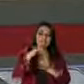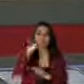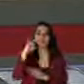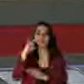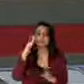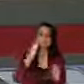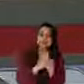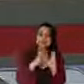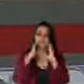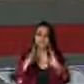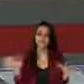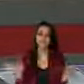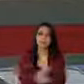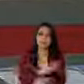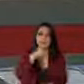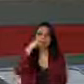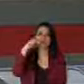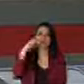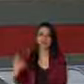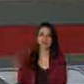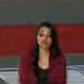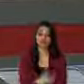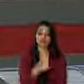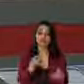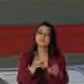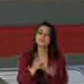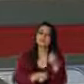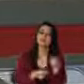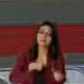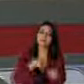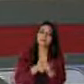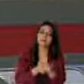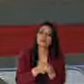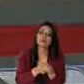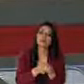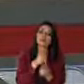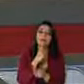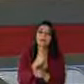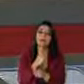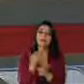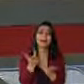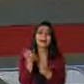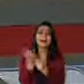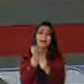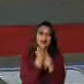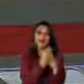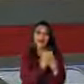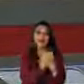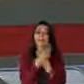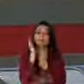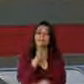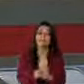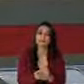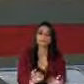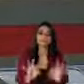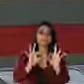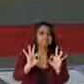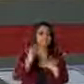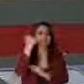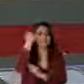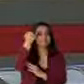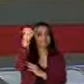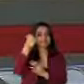objetivo es la atención integral de la niñez y la colaboración para la erradicación del trabajo infantil. Excelente